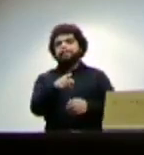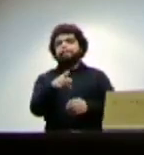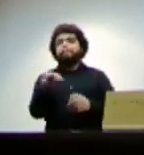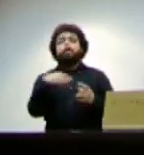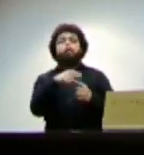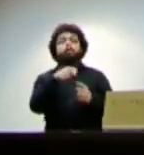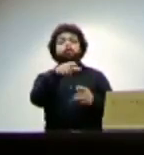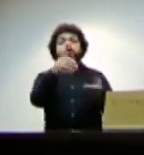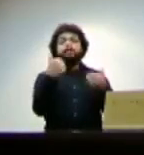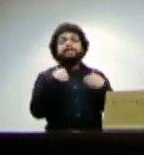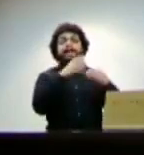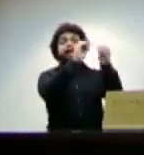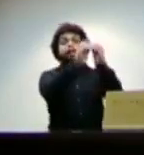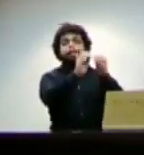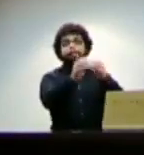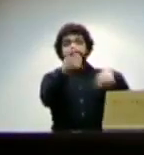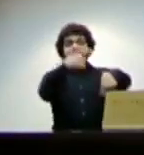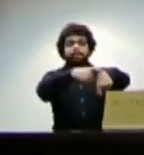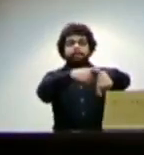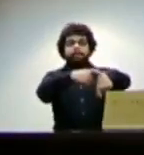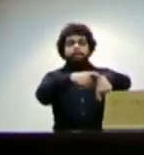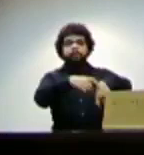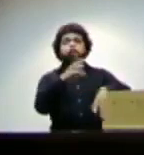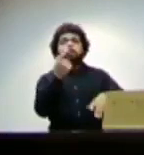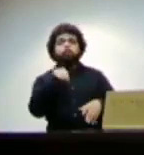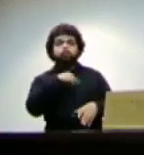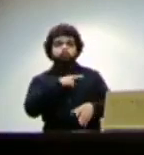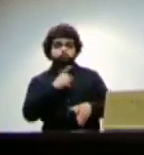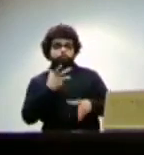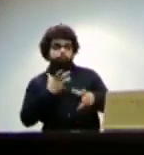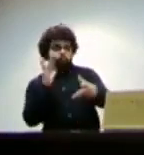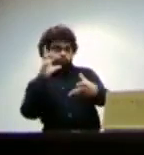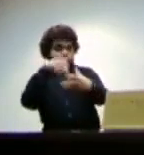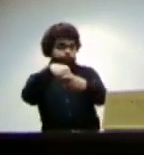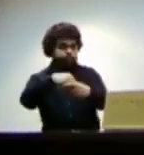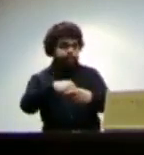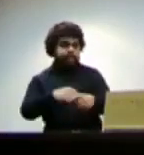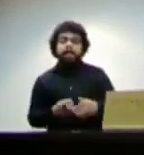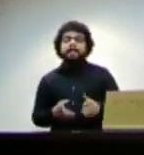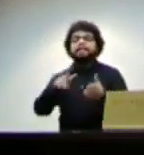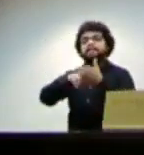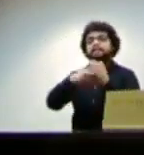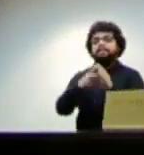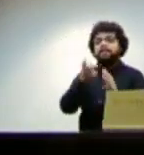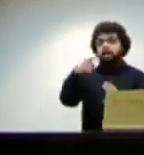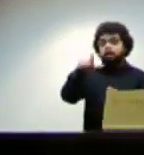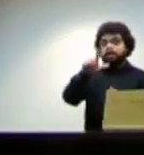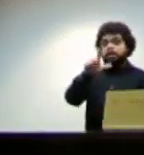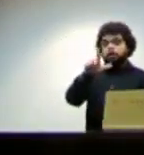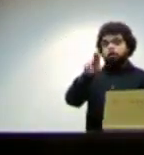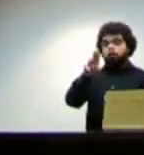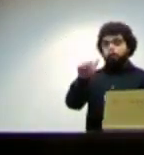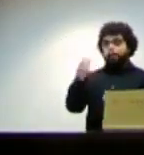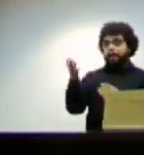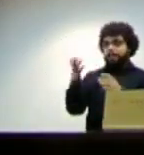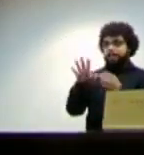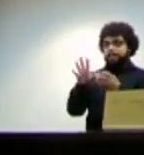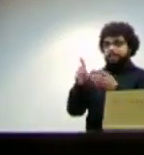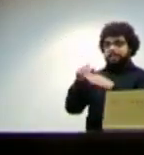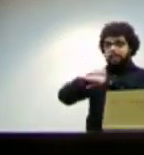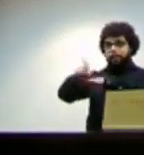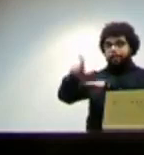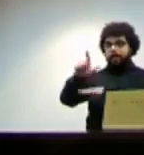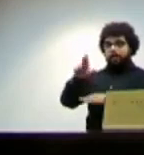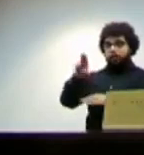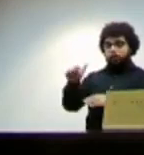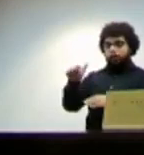tener los mantenimientos, nosotros por eso, nos reunimos con o sea, ustedes lo someten a Luma para que Luma sepa, o sea, de antemano, déjeme yo